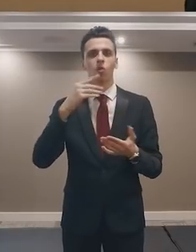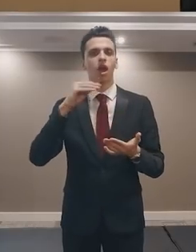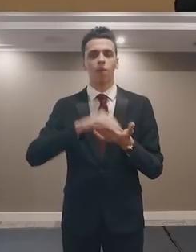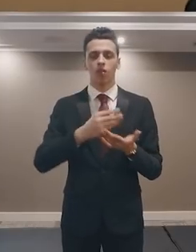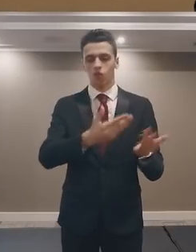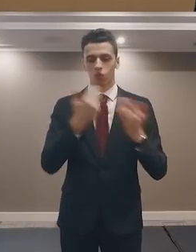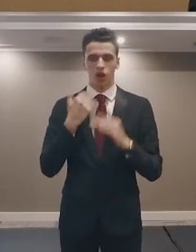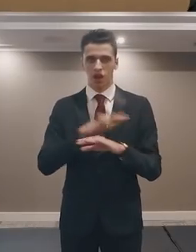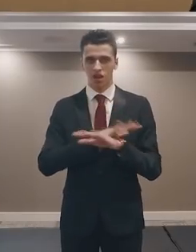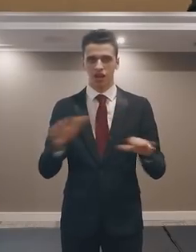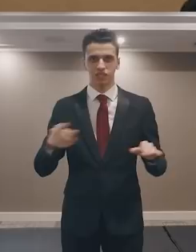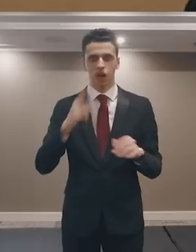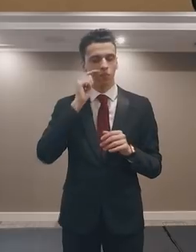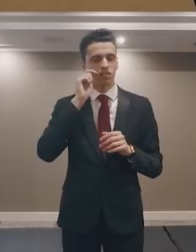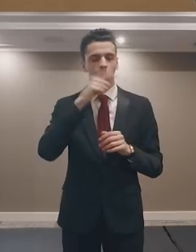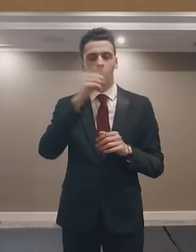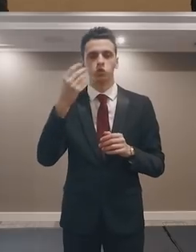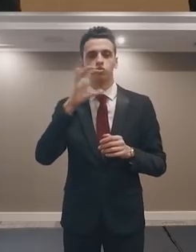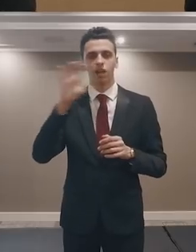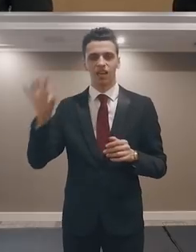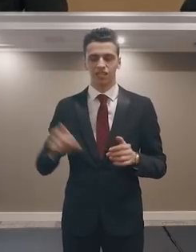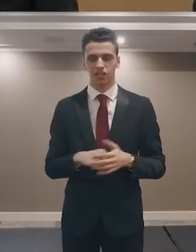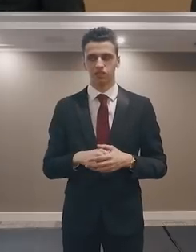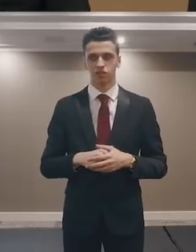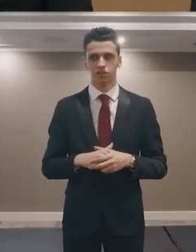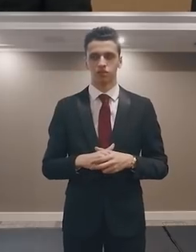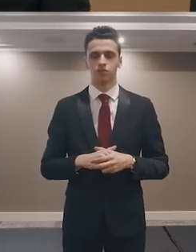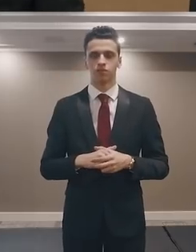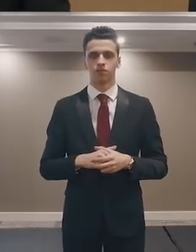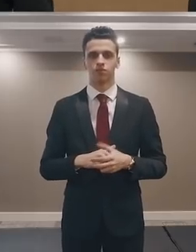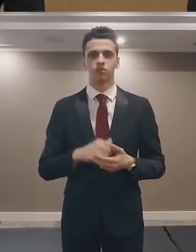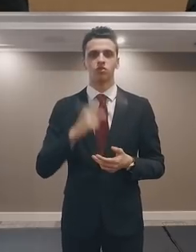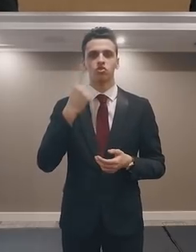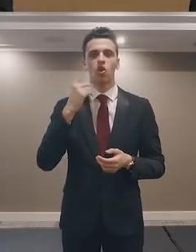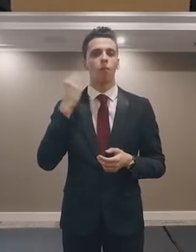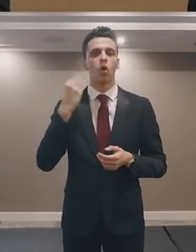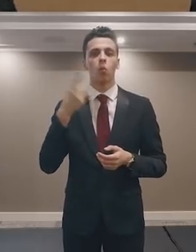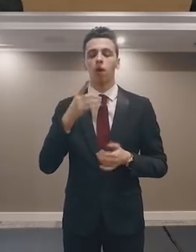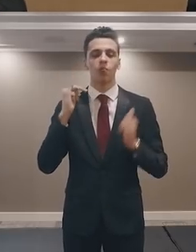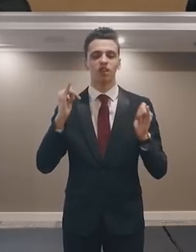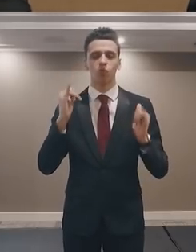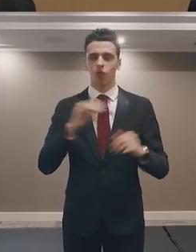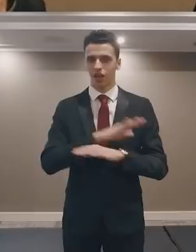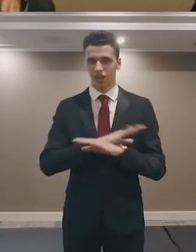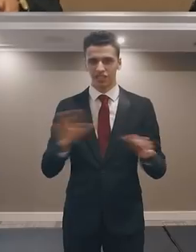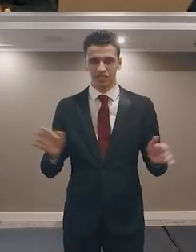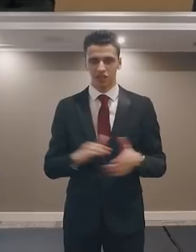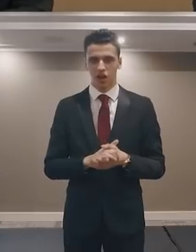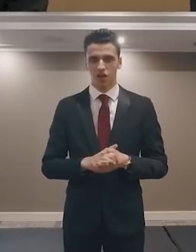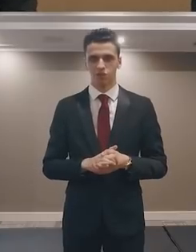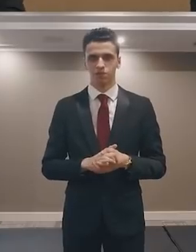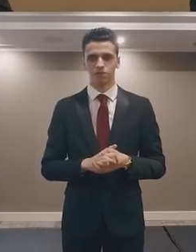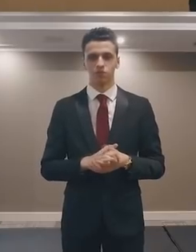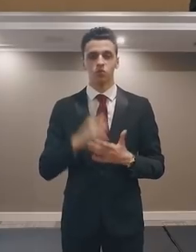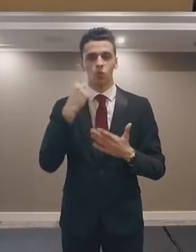del bus al tren hasta que llegas al crucero pues aquí llegas al crucero punto lo de semanas ya viajar sólo tenés que preocuparte de disfrutar cada día estás en un sitio o estás en el mar o estás